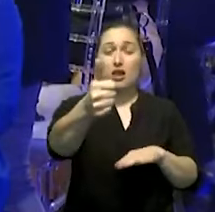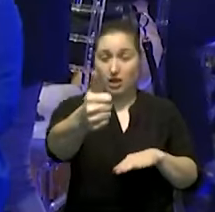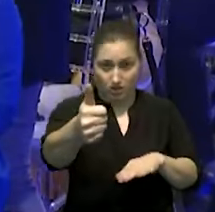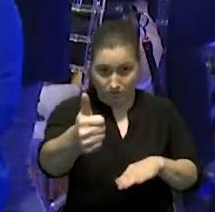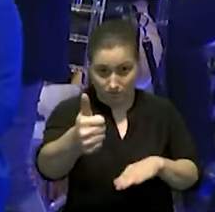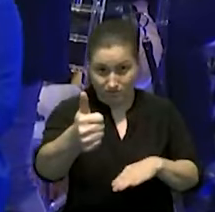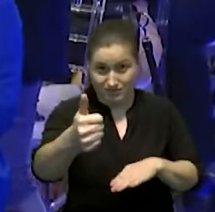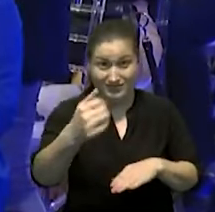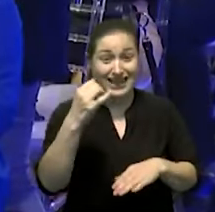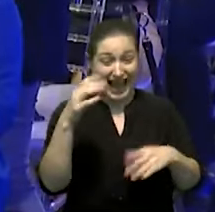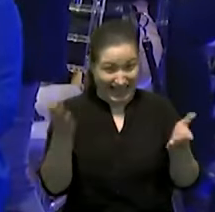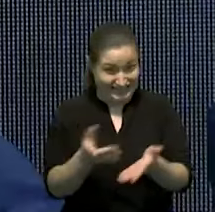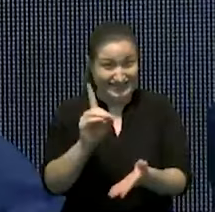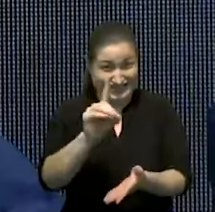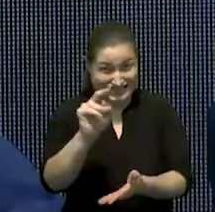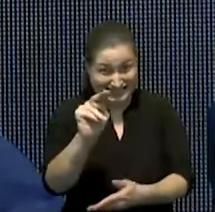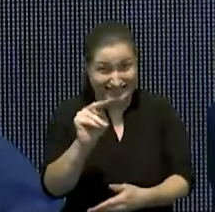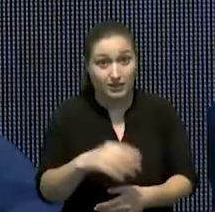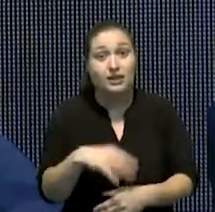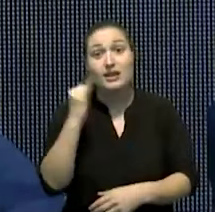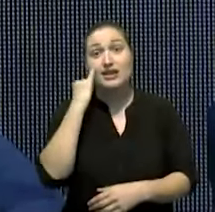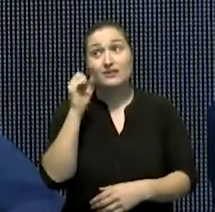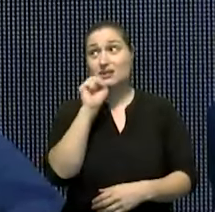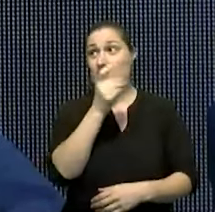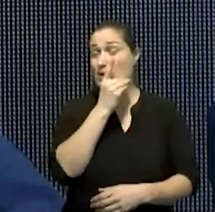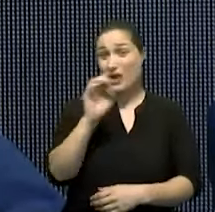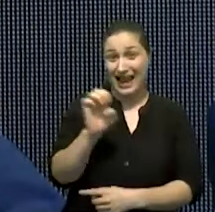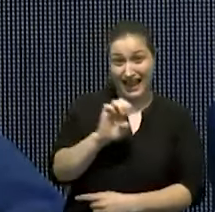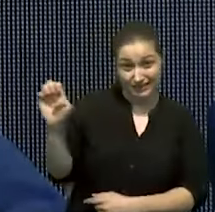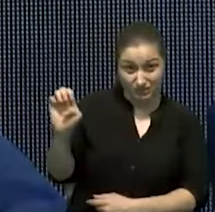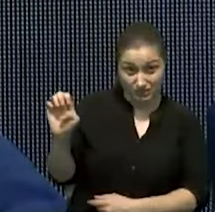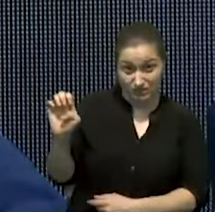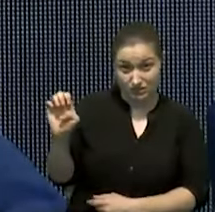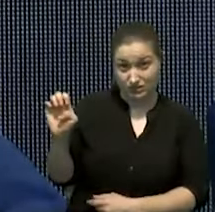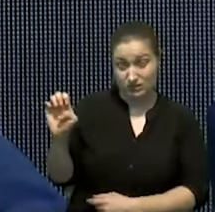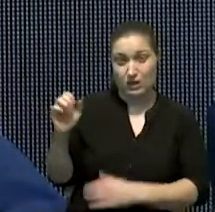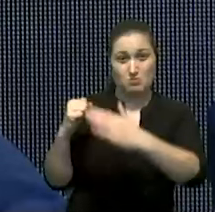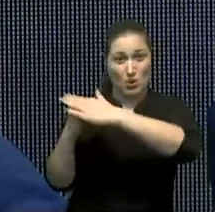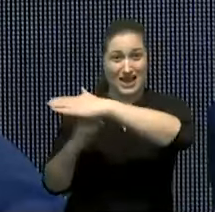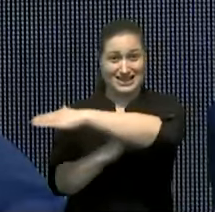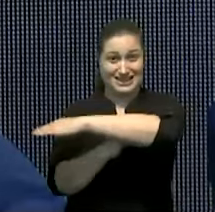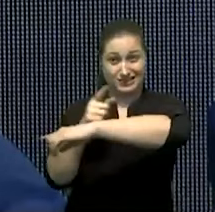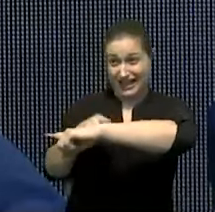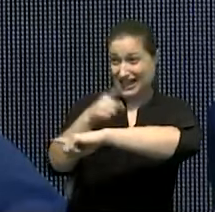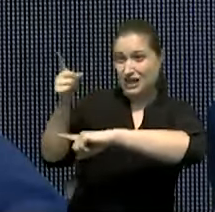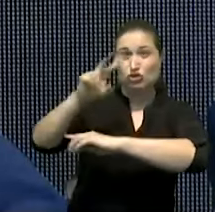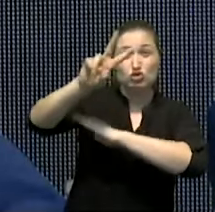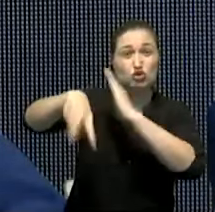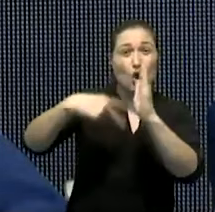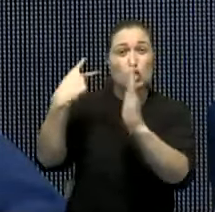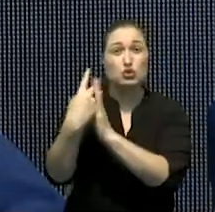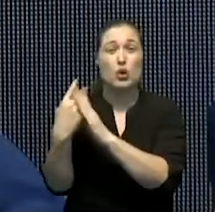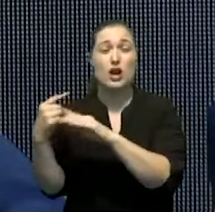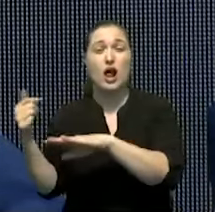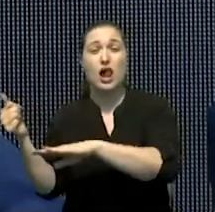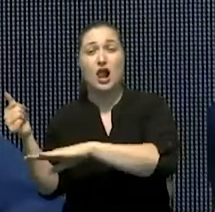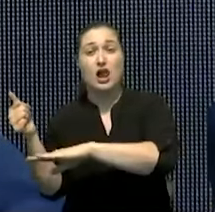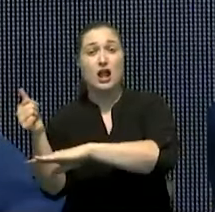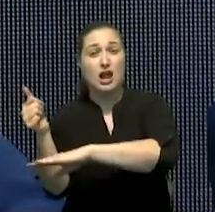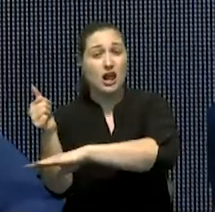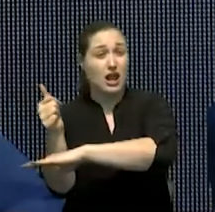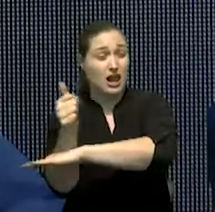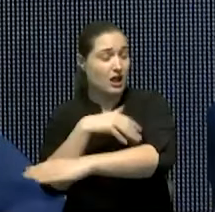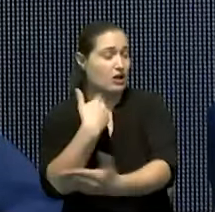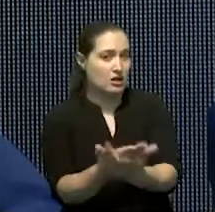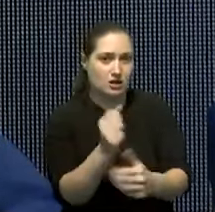tiene que venir de Santo Domingo oeste del otro lado del puente es más de 2 horas nosotros estamos